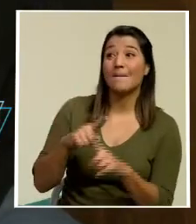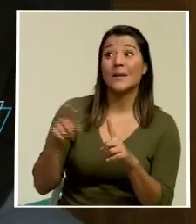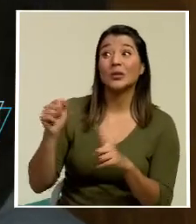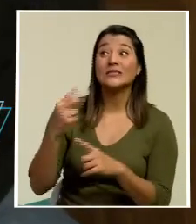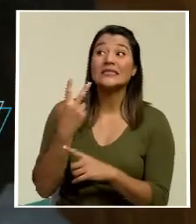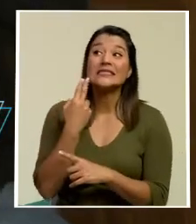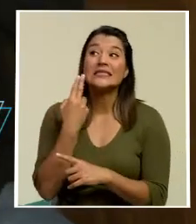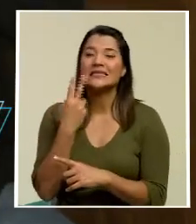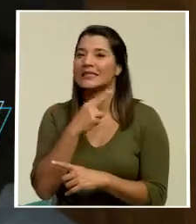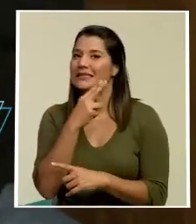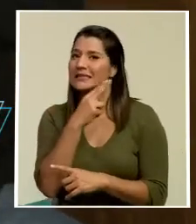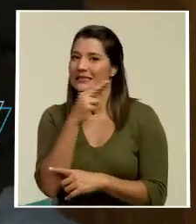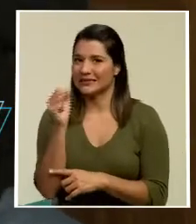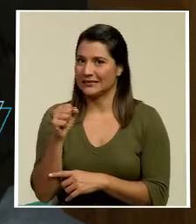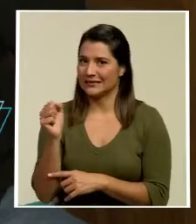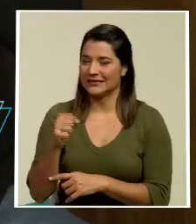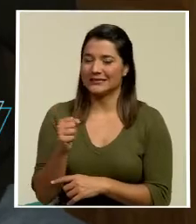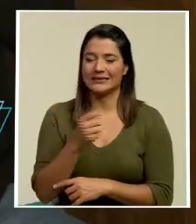recorto.